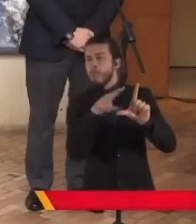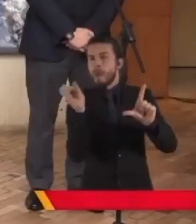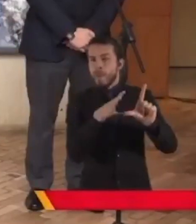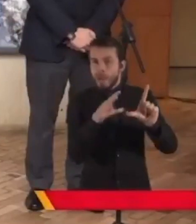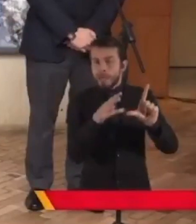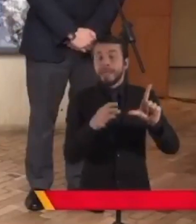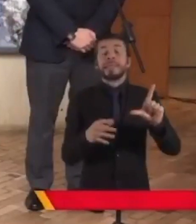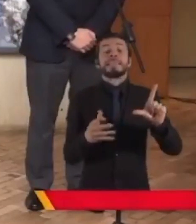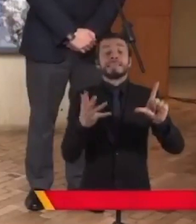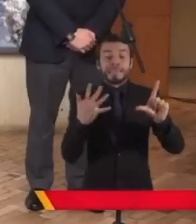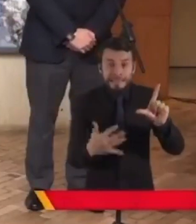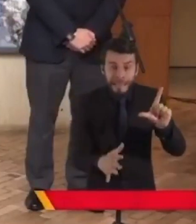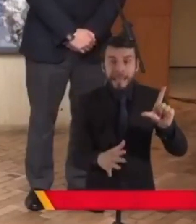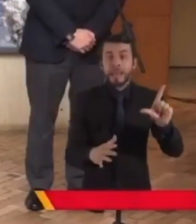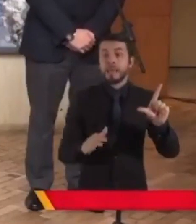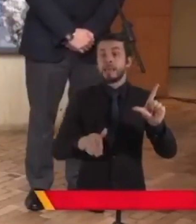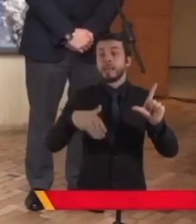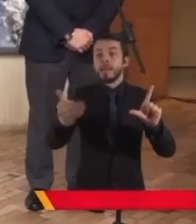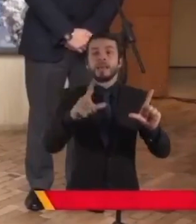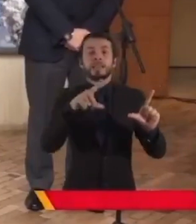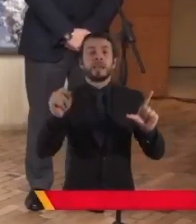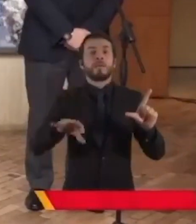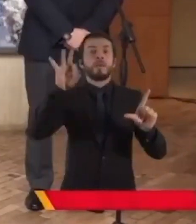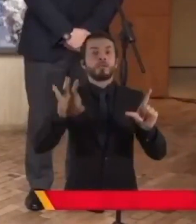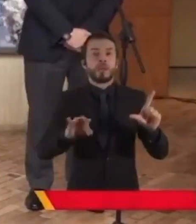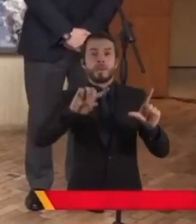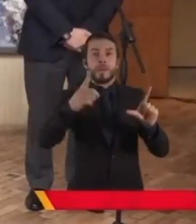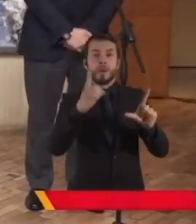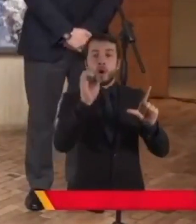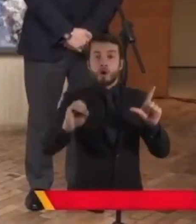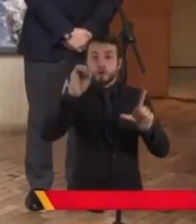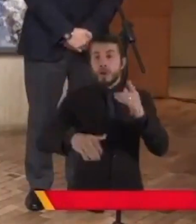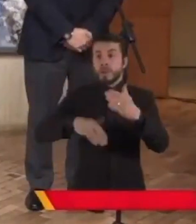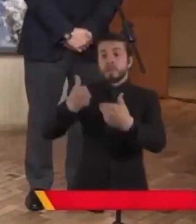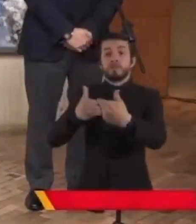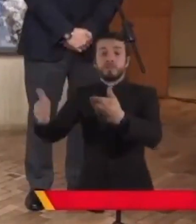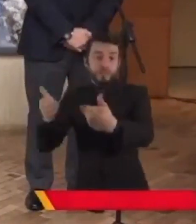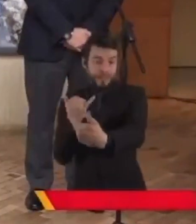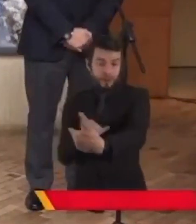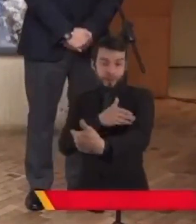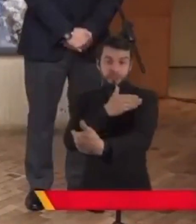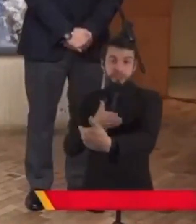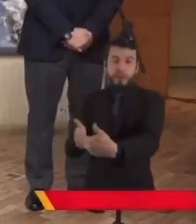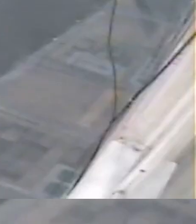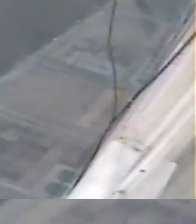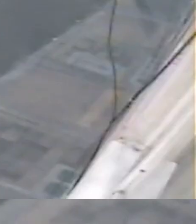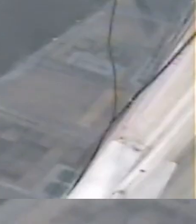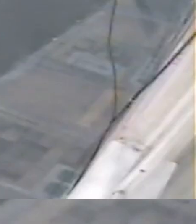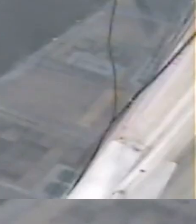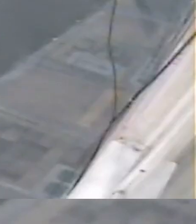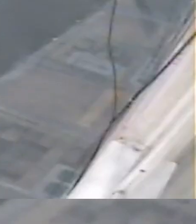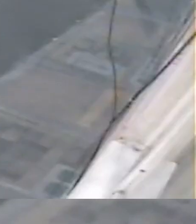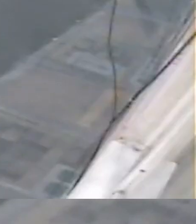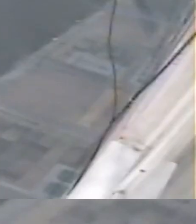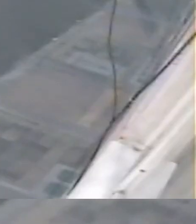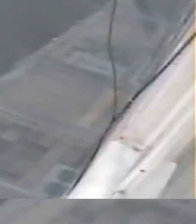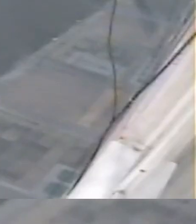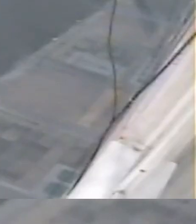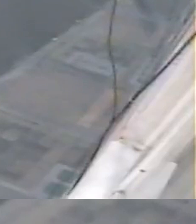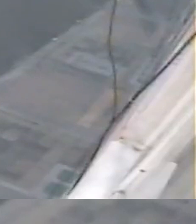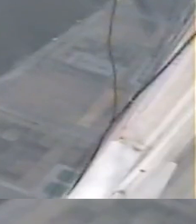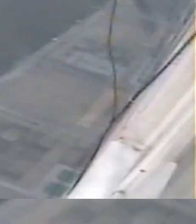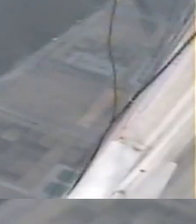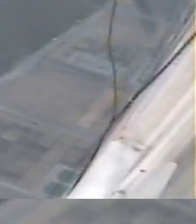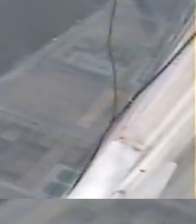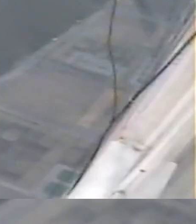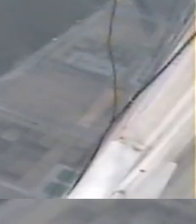un comando de operaciones contra estructuras criminales que involucren a la población migrante. Las estructuras